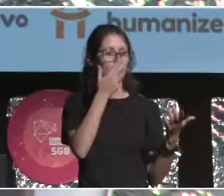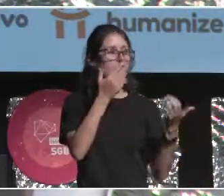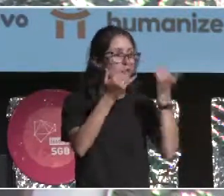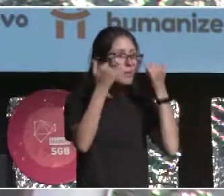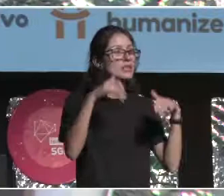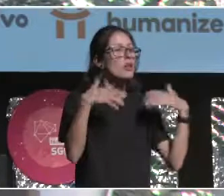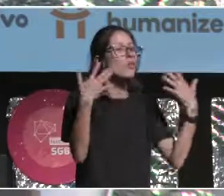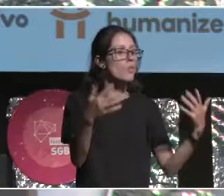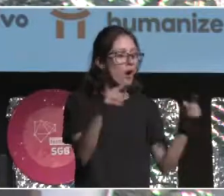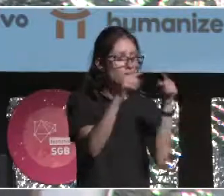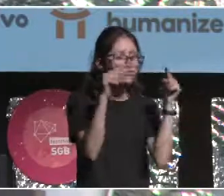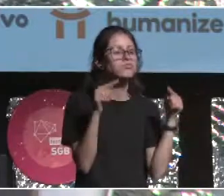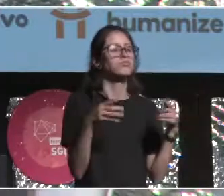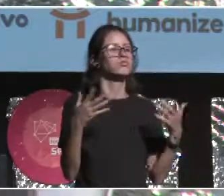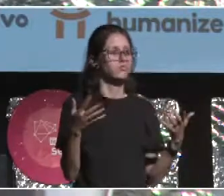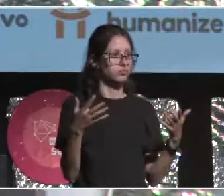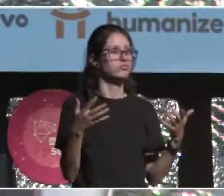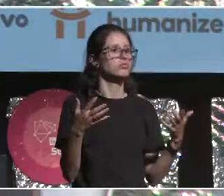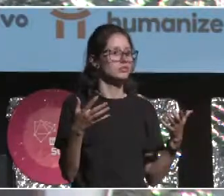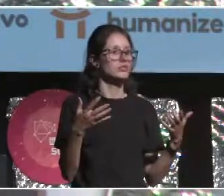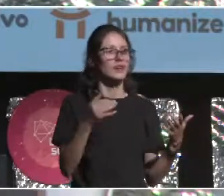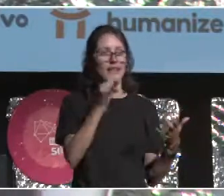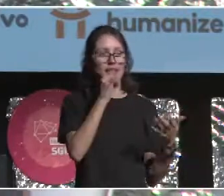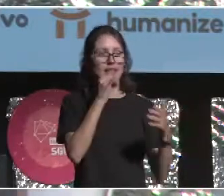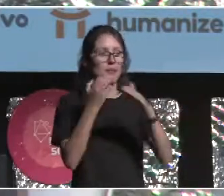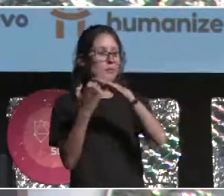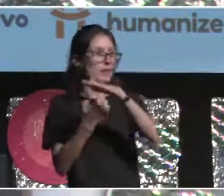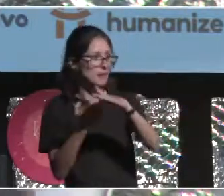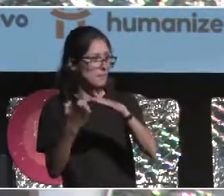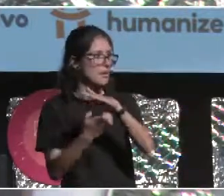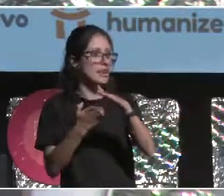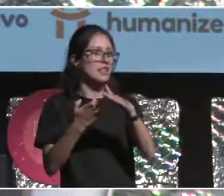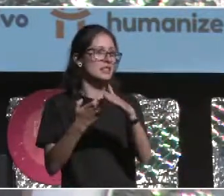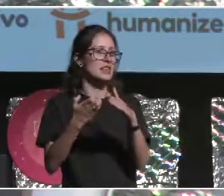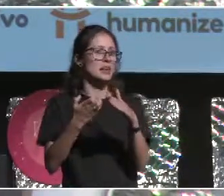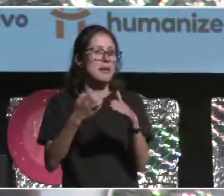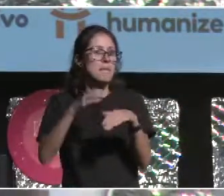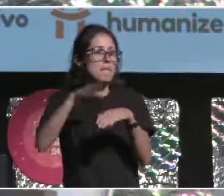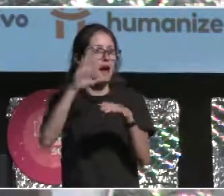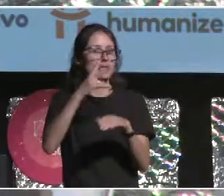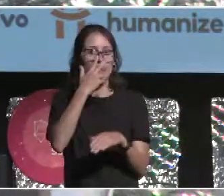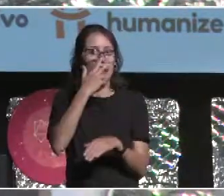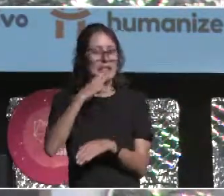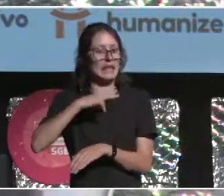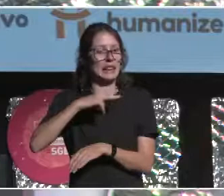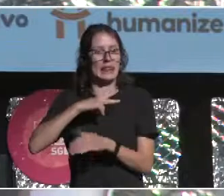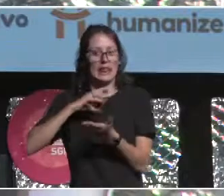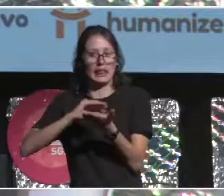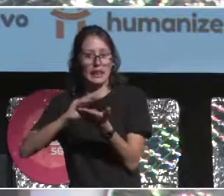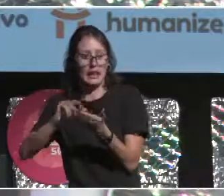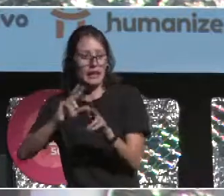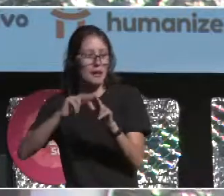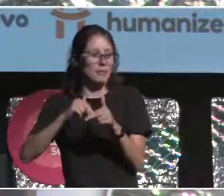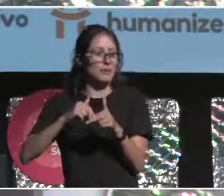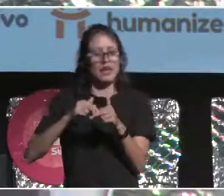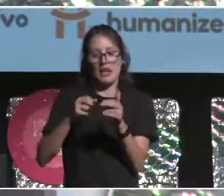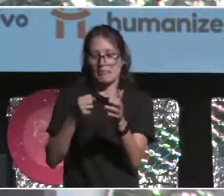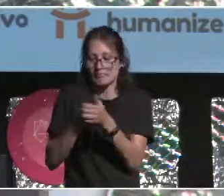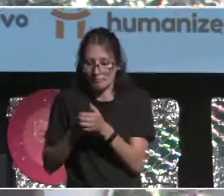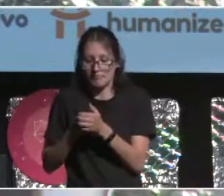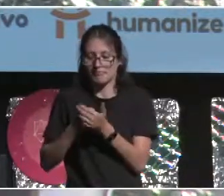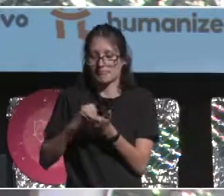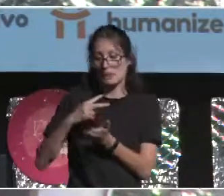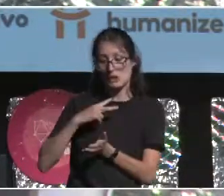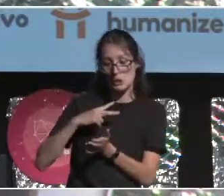mayor informados. Un poco volviendo al caso de las empresas son las que menos abren datos, por temas de competencia, por temas que a veces